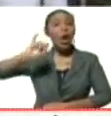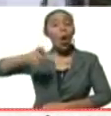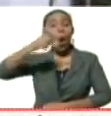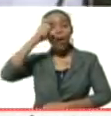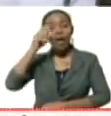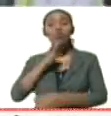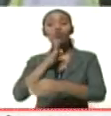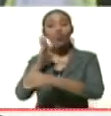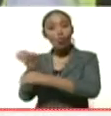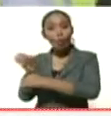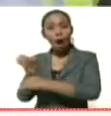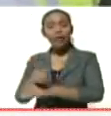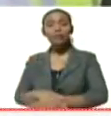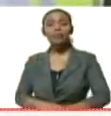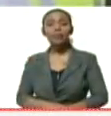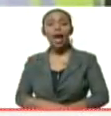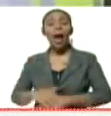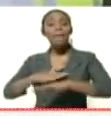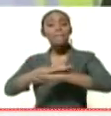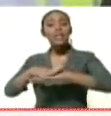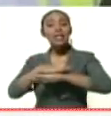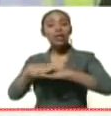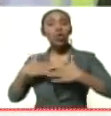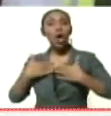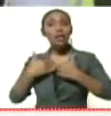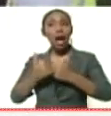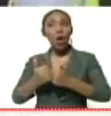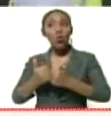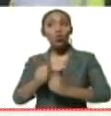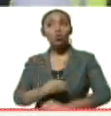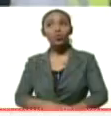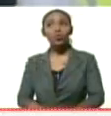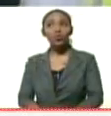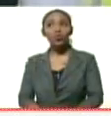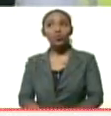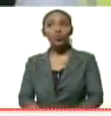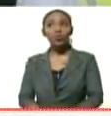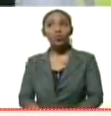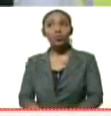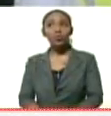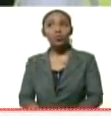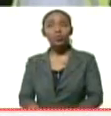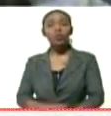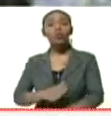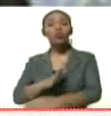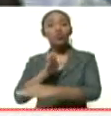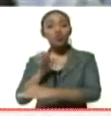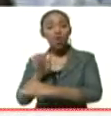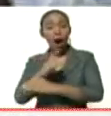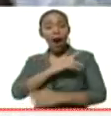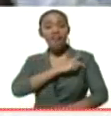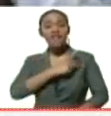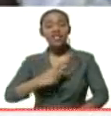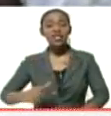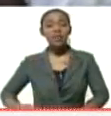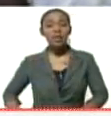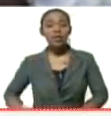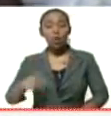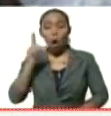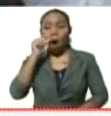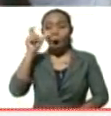Estuvo el ministro de Salud, Carlos Alvarado. estuvo el viceministro Iván Gil,